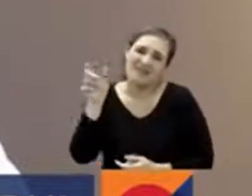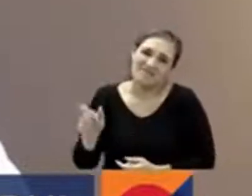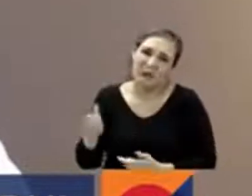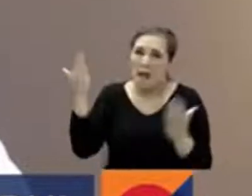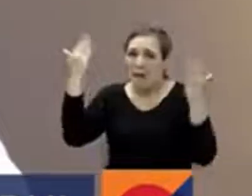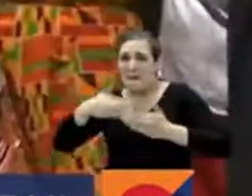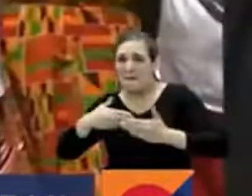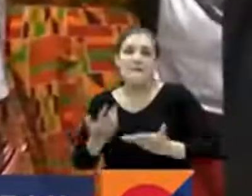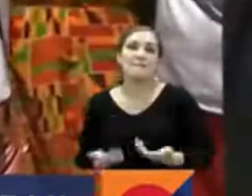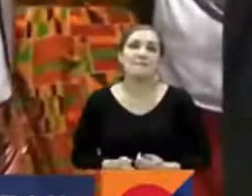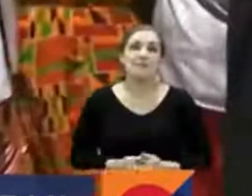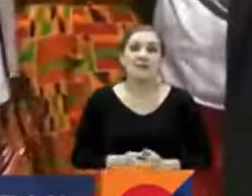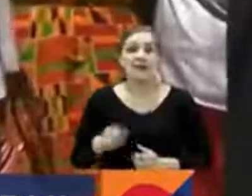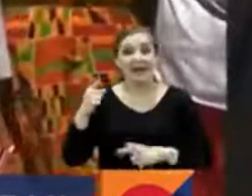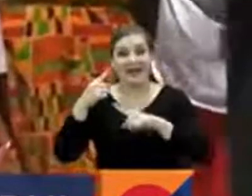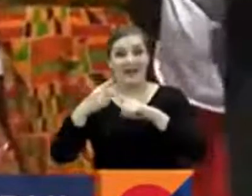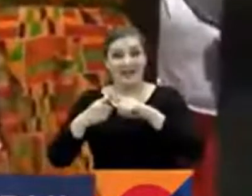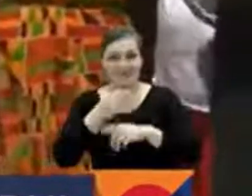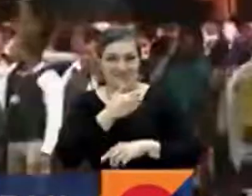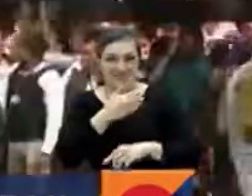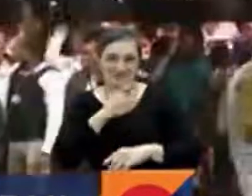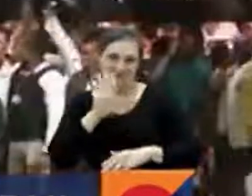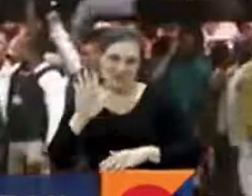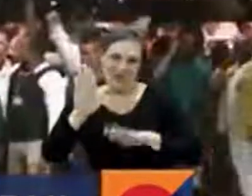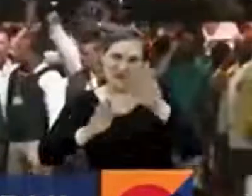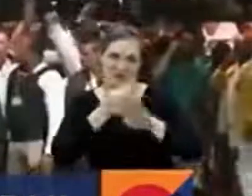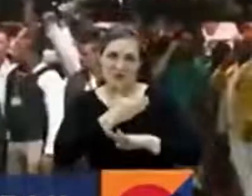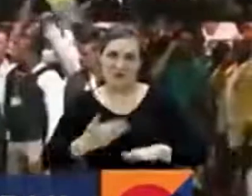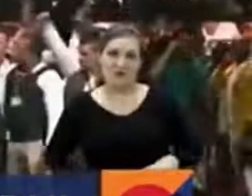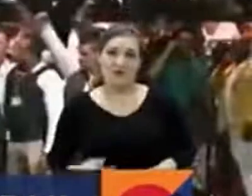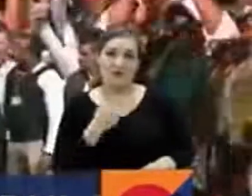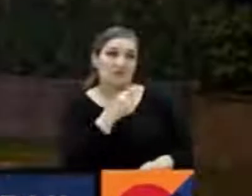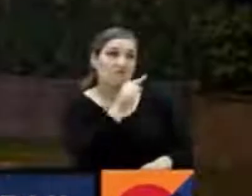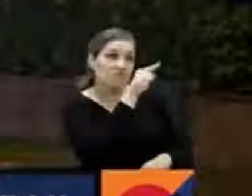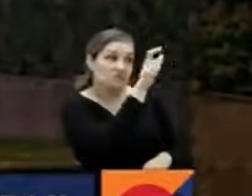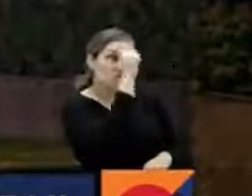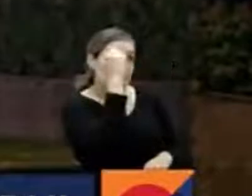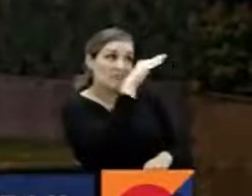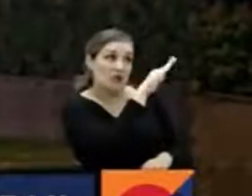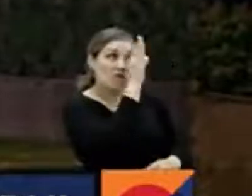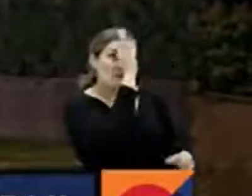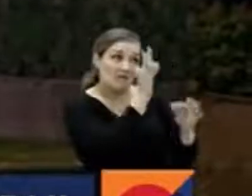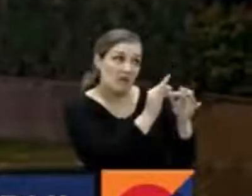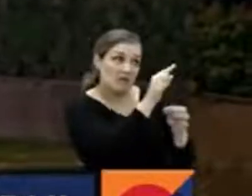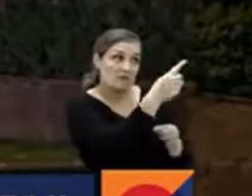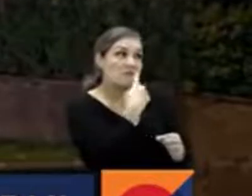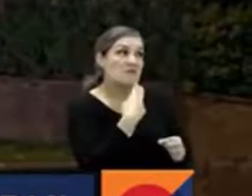candidato le pidió a Gustavo Petro ser fiel a su discurso contra la corrupción.